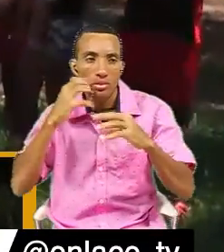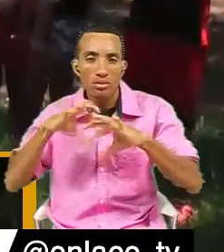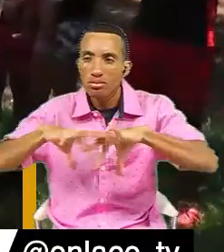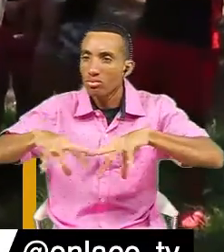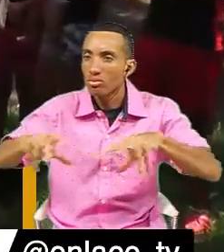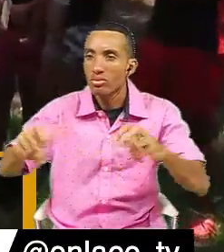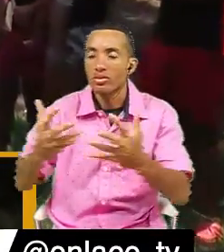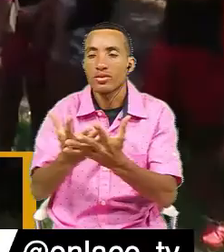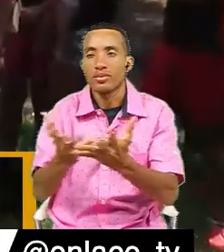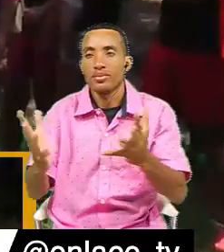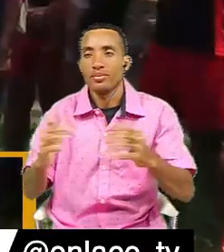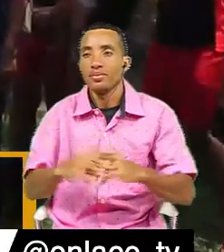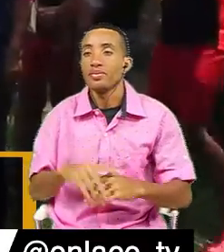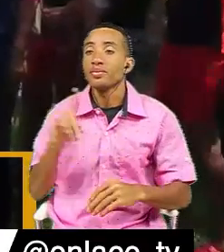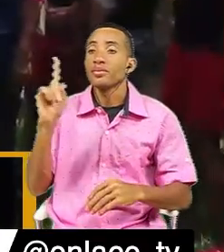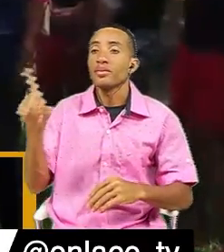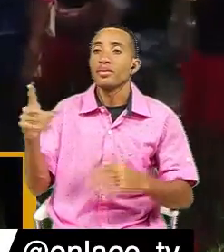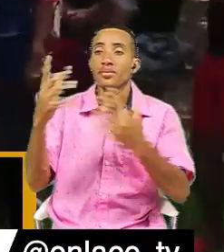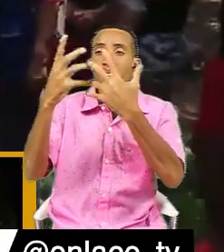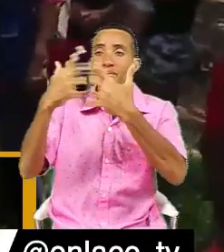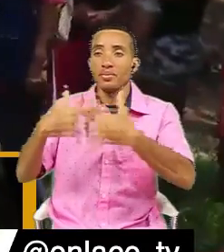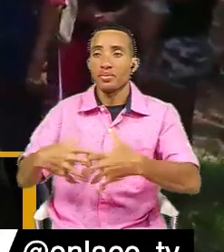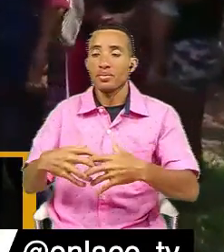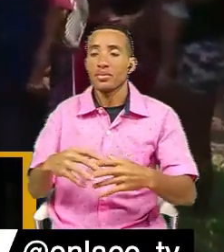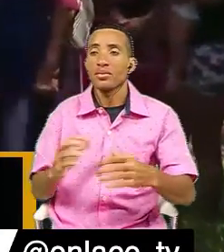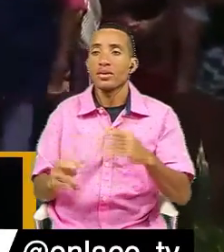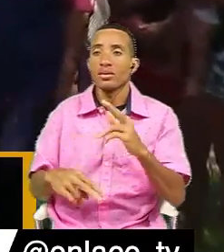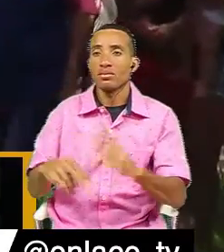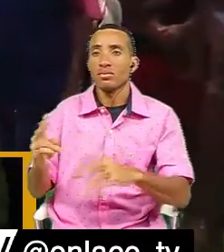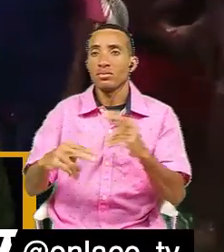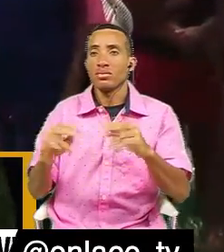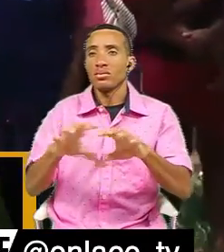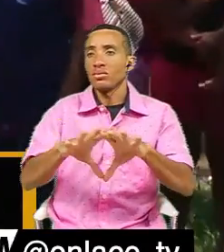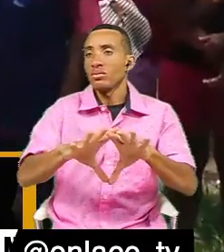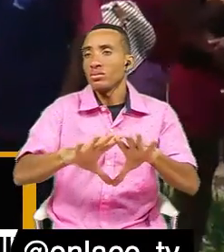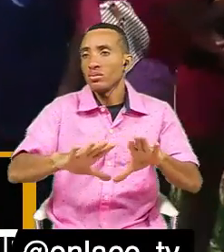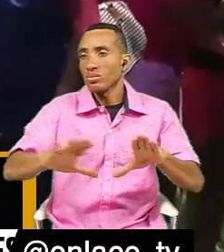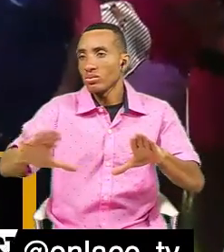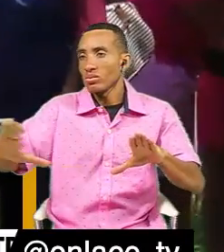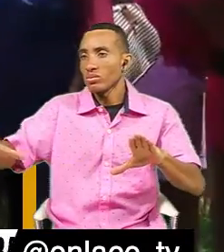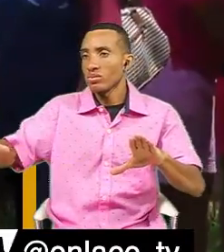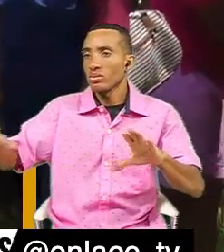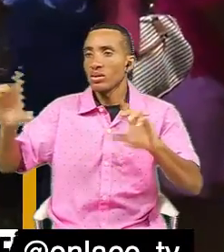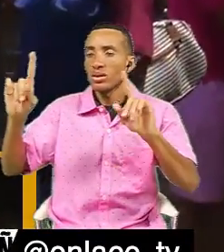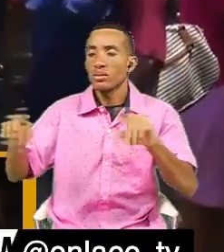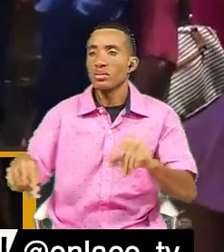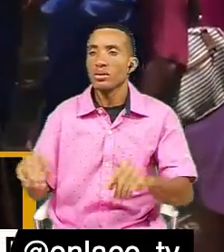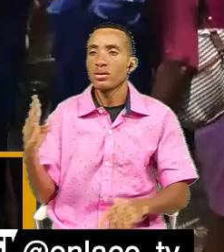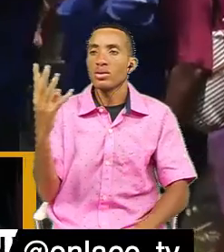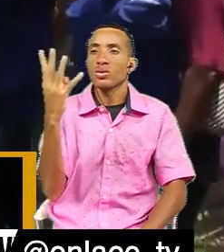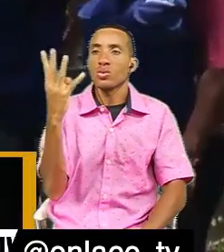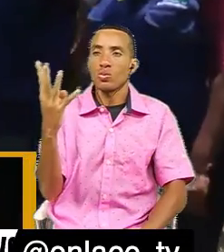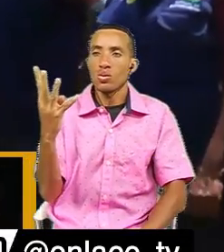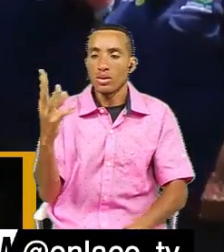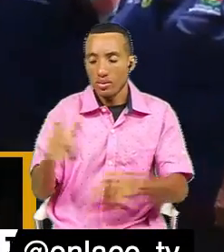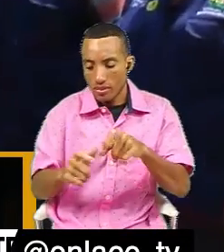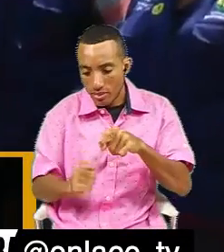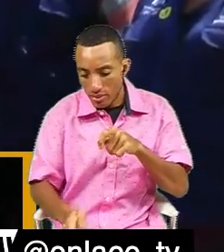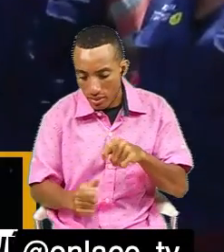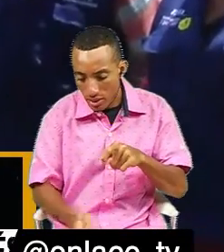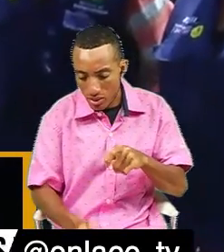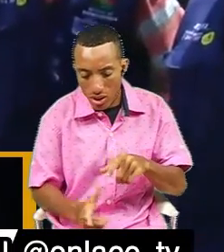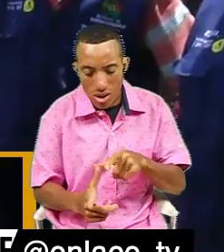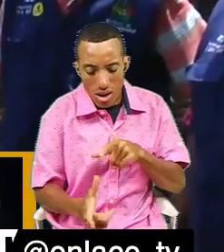que la empresa nos construya esos chambas que tienen como casi 4 metros de hondo, como por 5 de